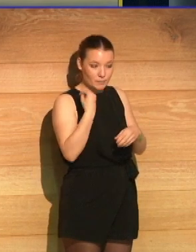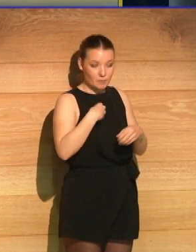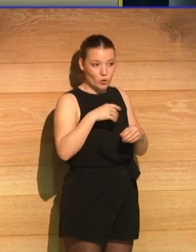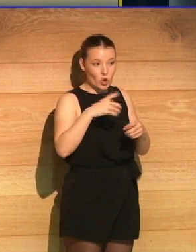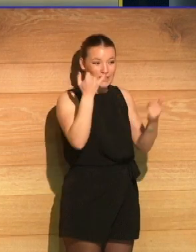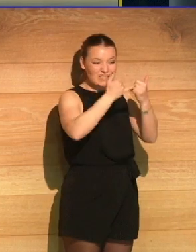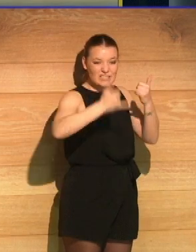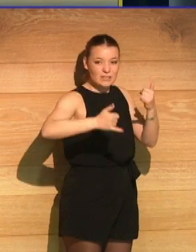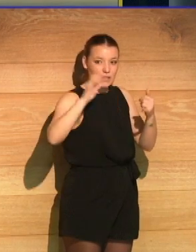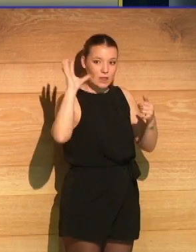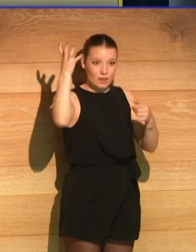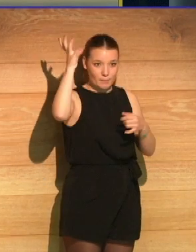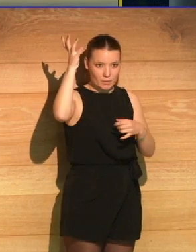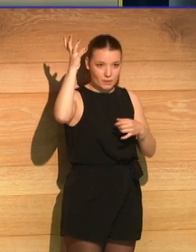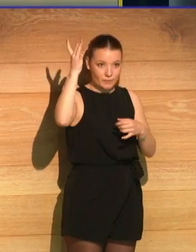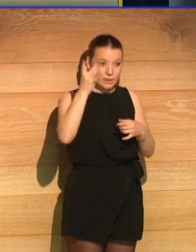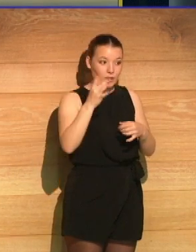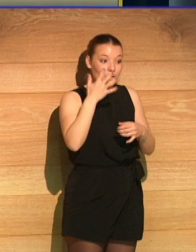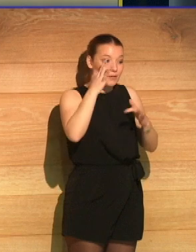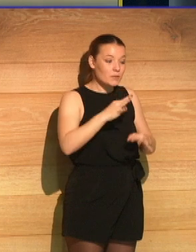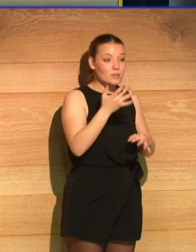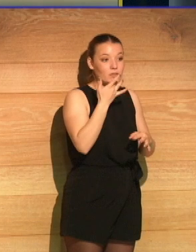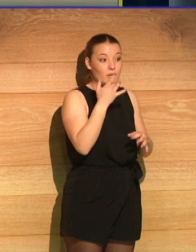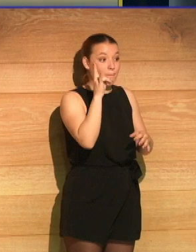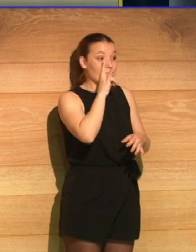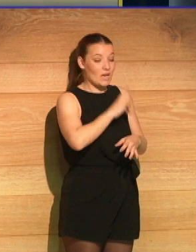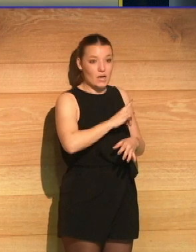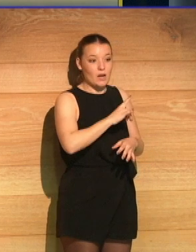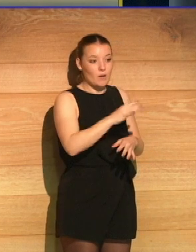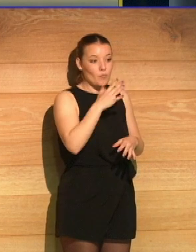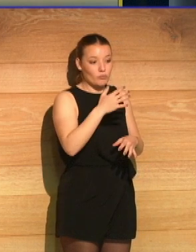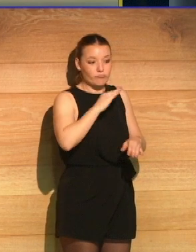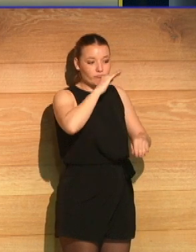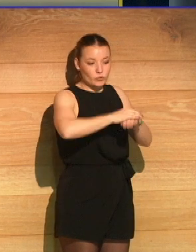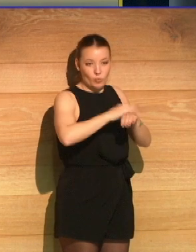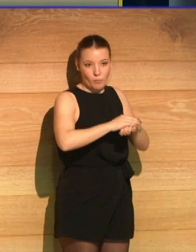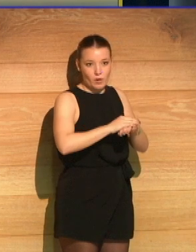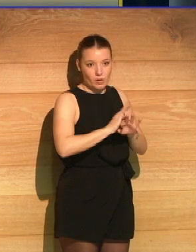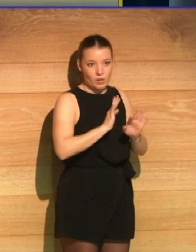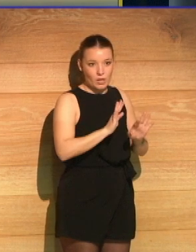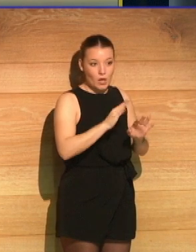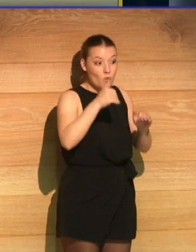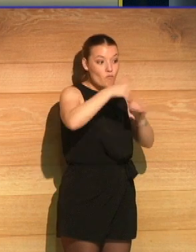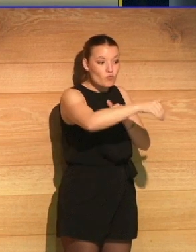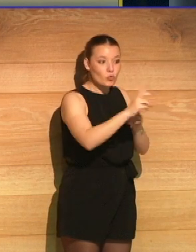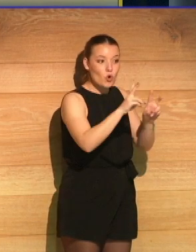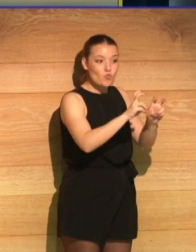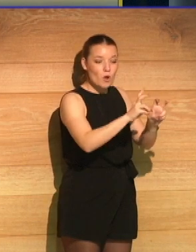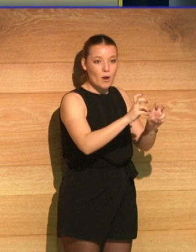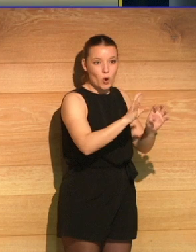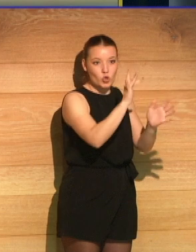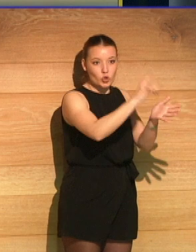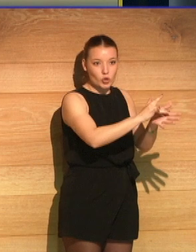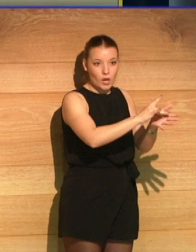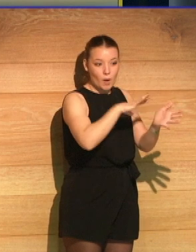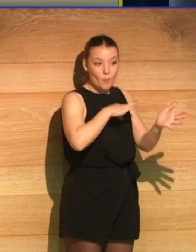y y realmente si sale mal sería por nuestra culpa, evidentemente, habría un nuevo futuro y seguramente un futuro sin